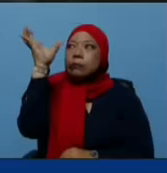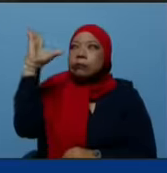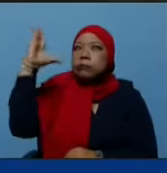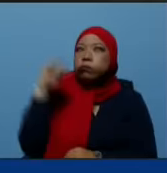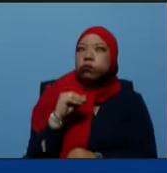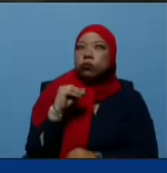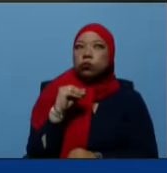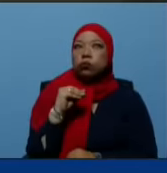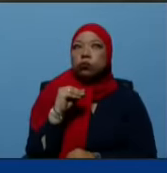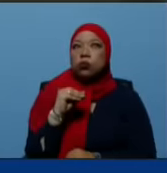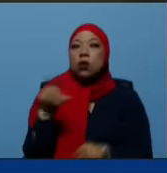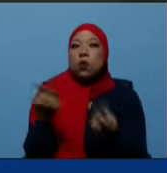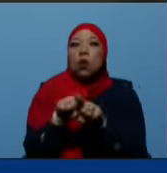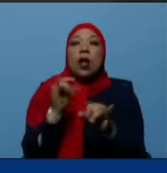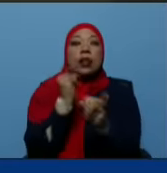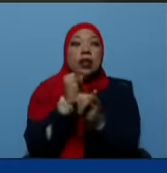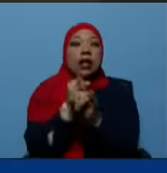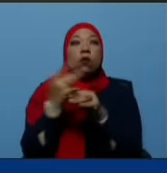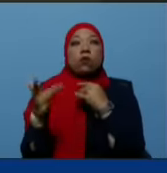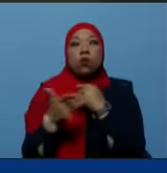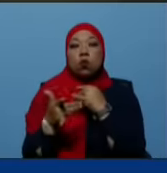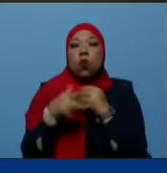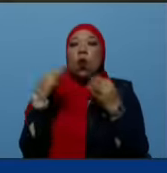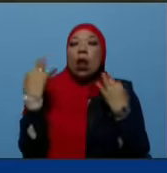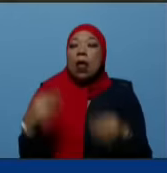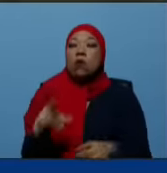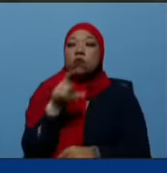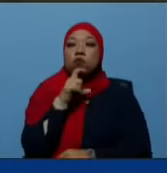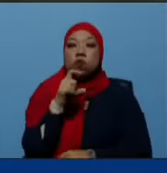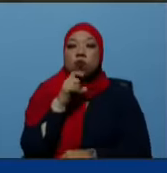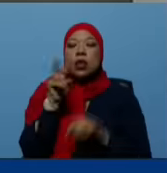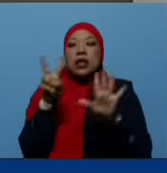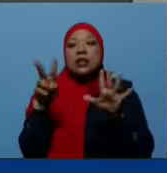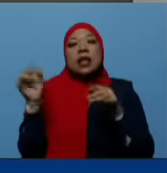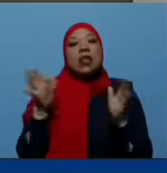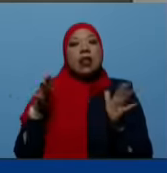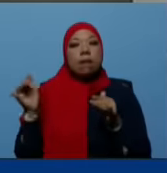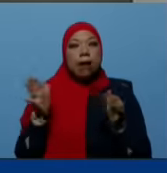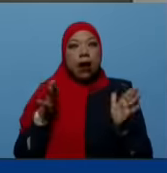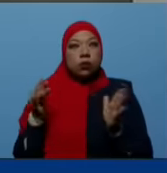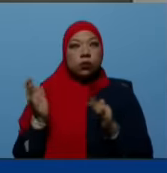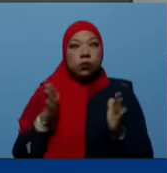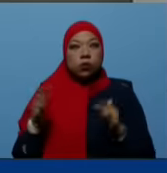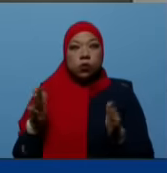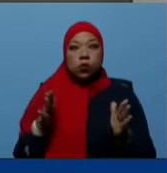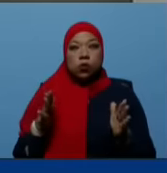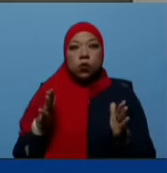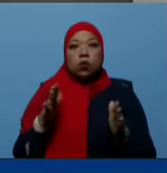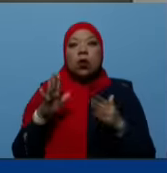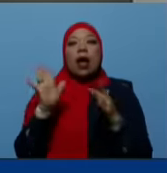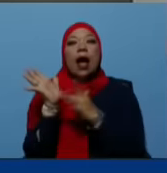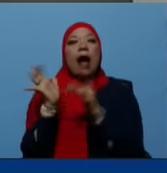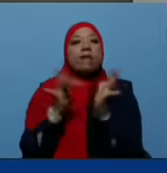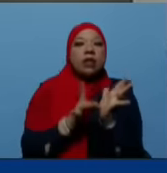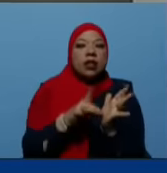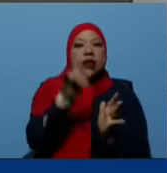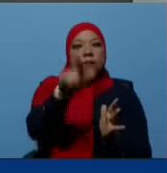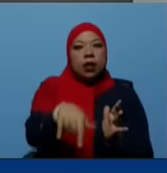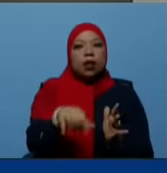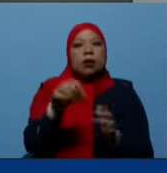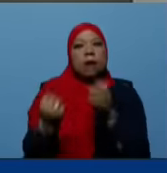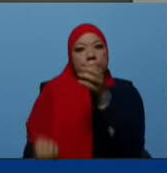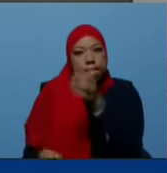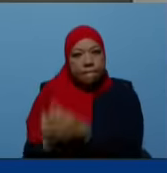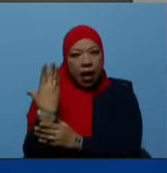el carácter cibernético, entonces, fue 7 de marzo, marzo, abril, mayo